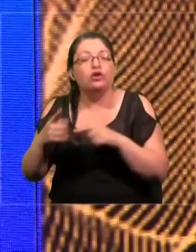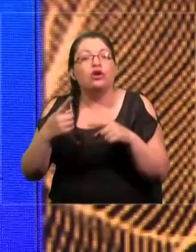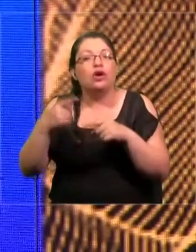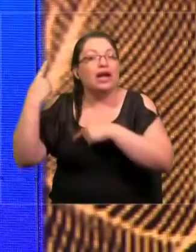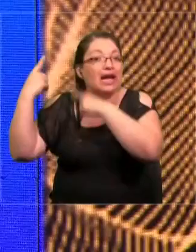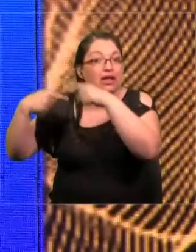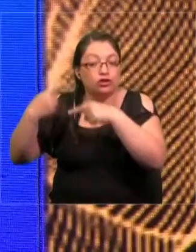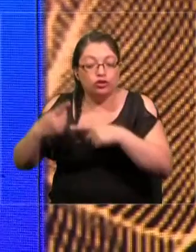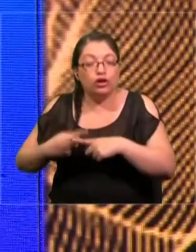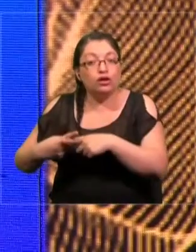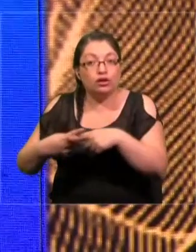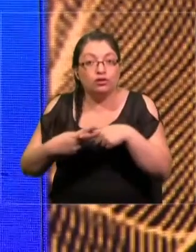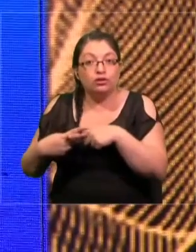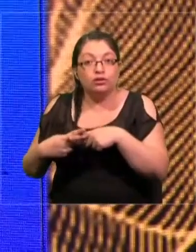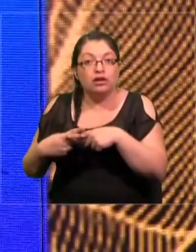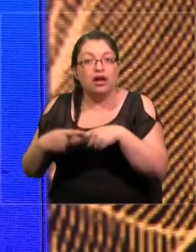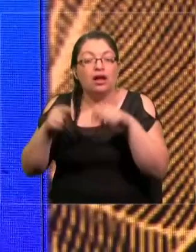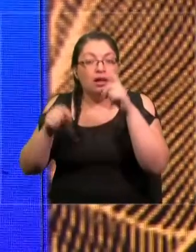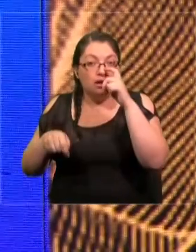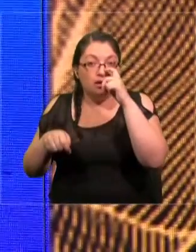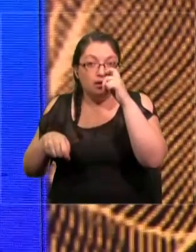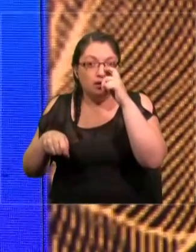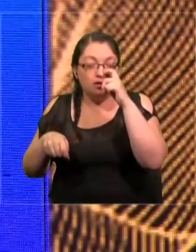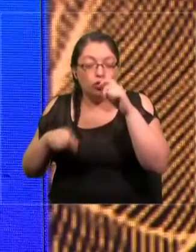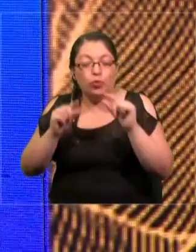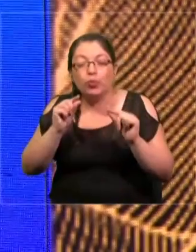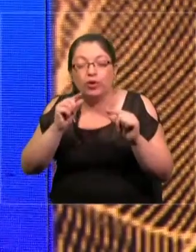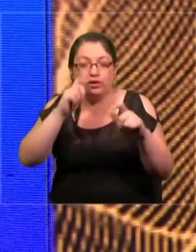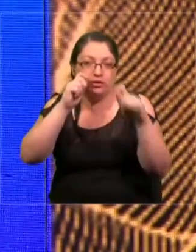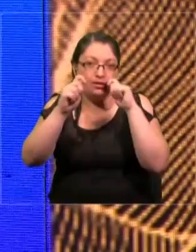una disciplina peligrosa.